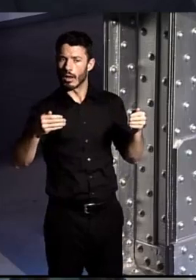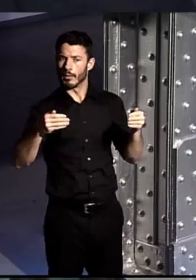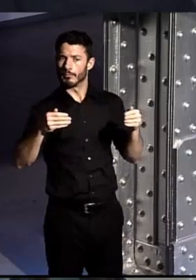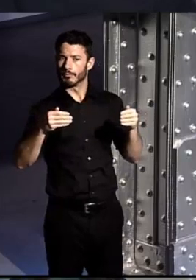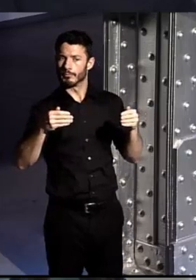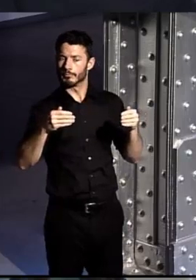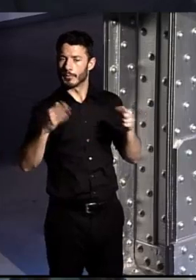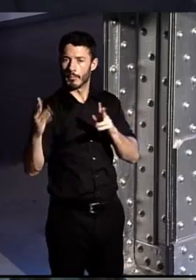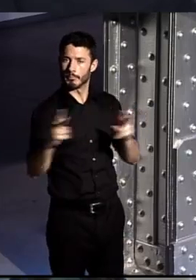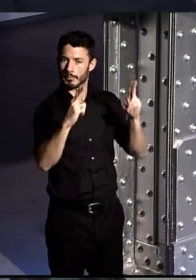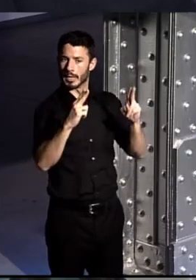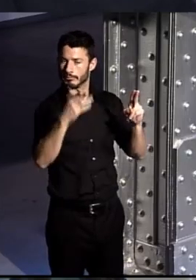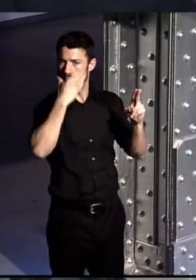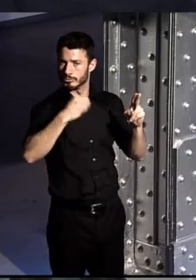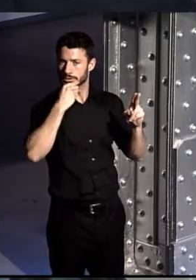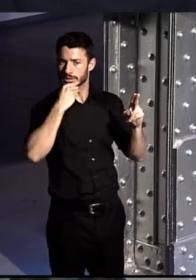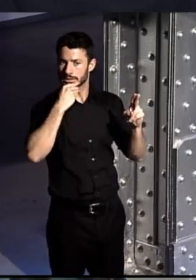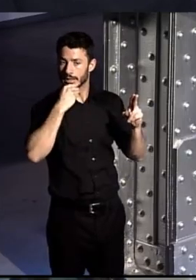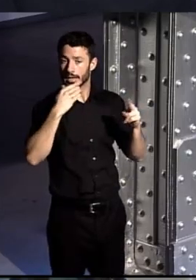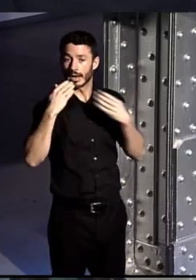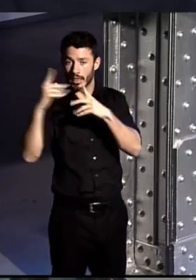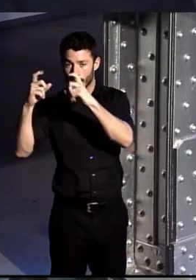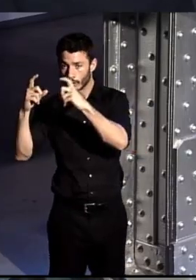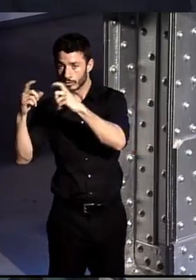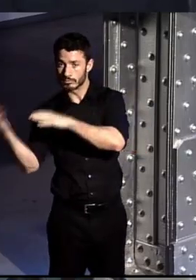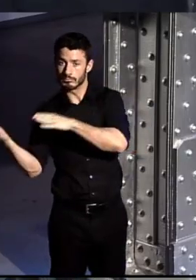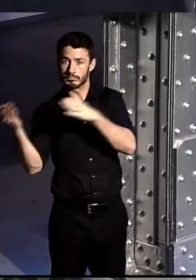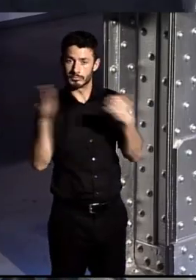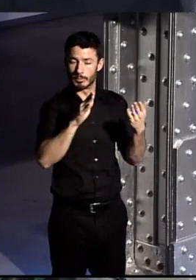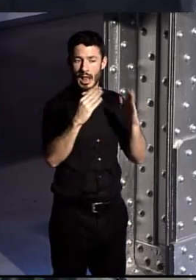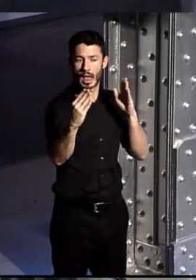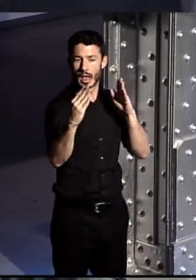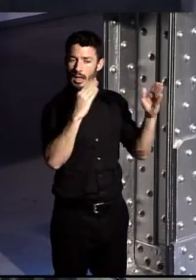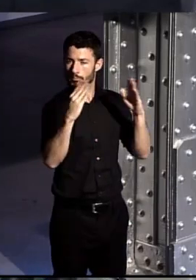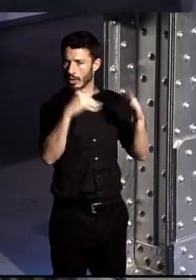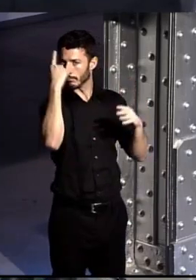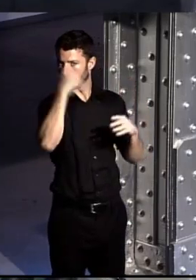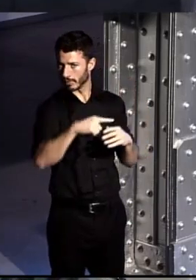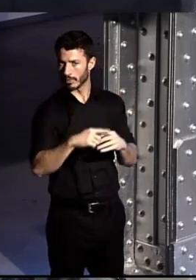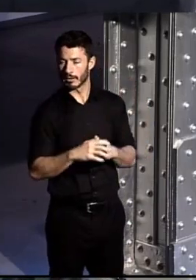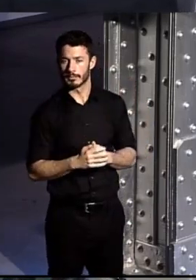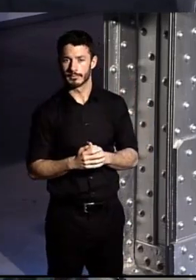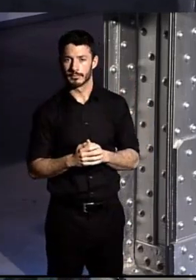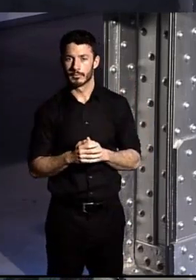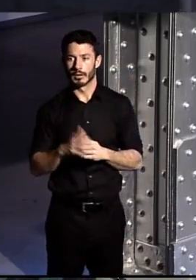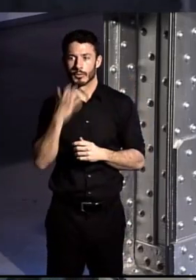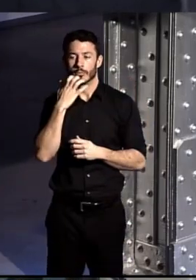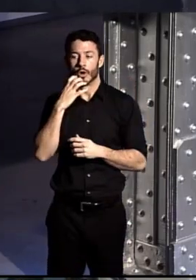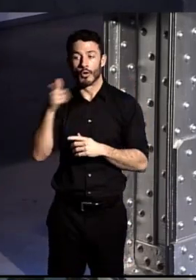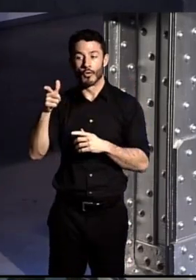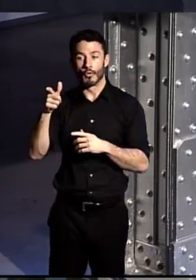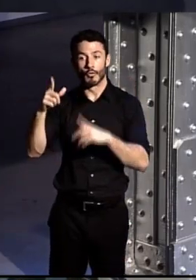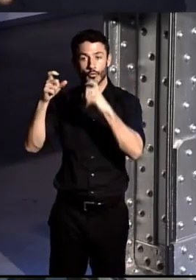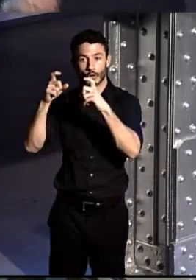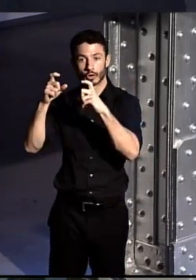¿no? Nosotros cogimos justamente un poco esa labor de foto encontrada que a mí me gusta hacer con los archivos. Hombre, y la foto de la expedición a la